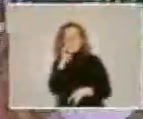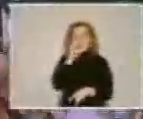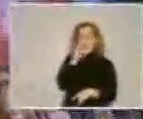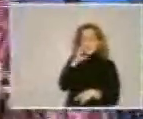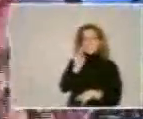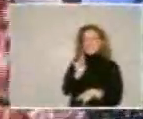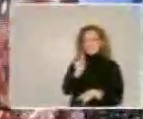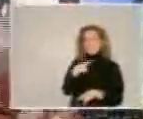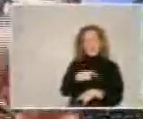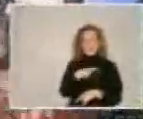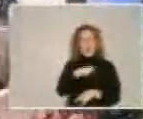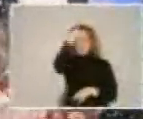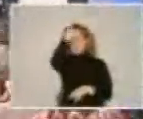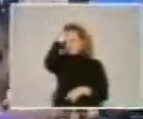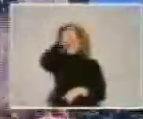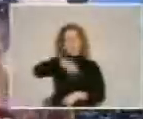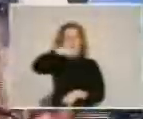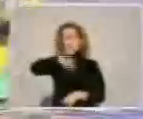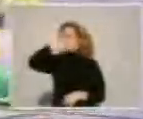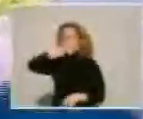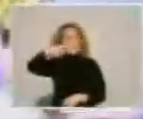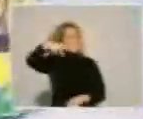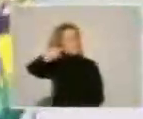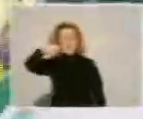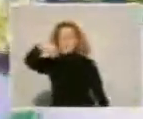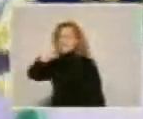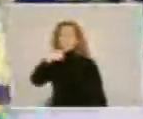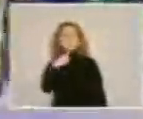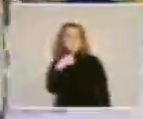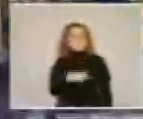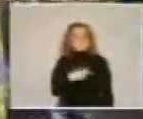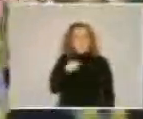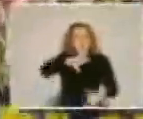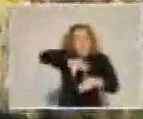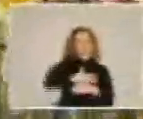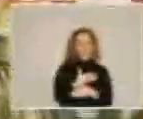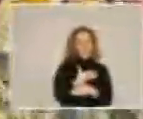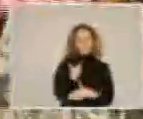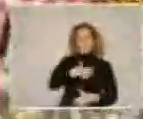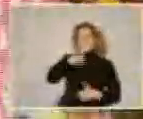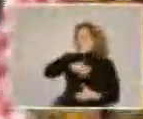desafino, que el gorro no me moleste, y que las botas no